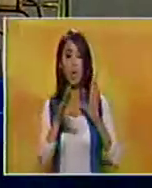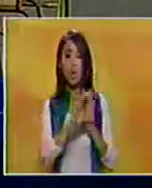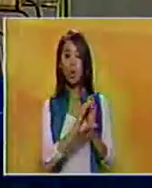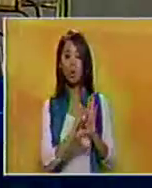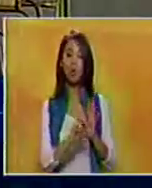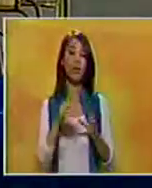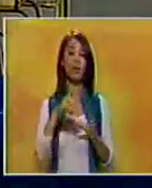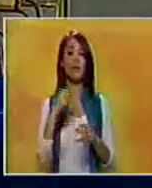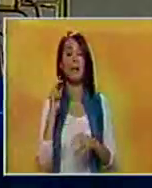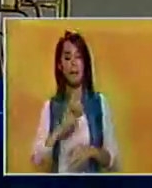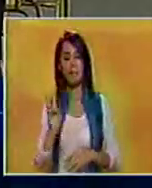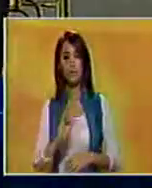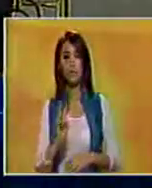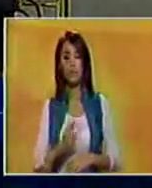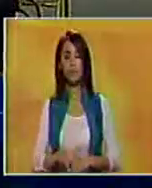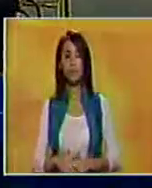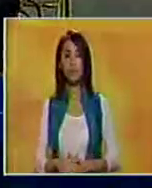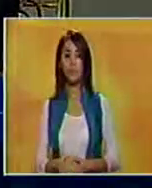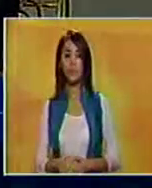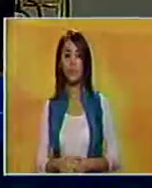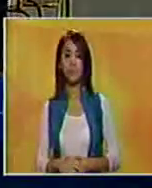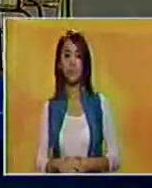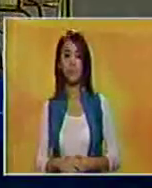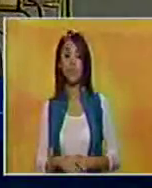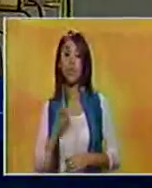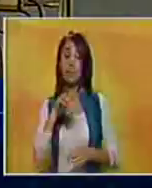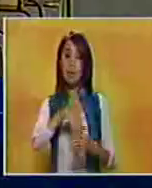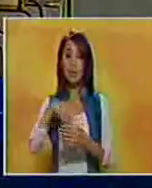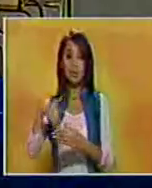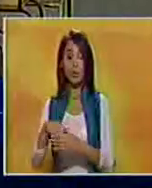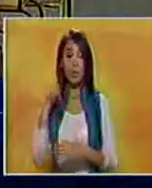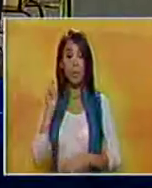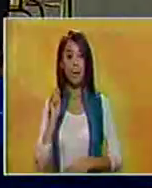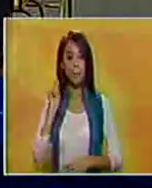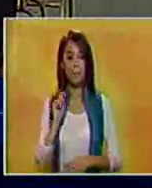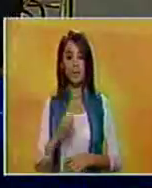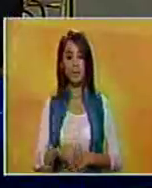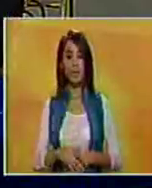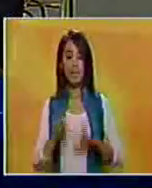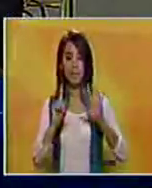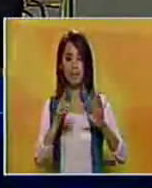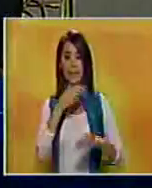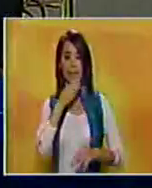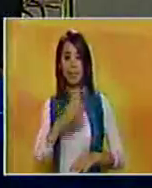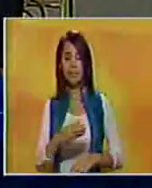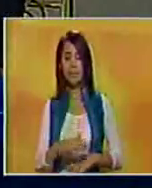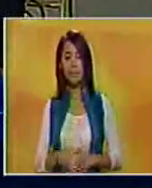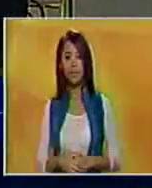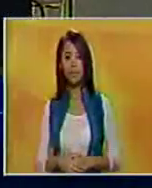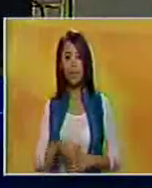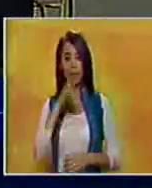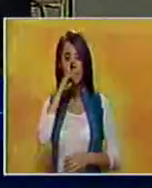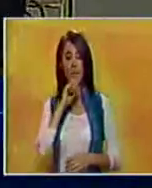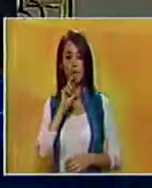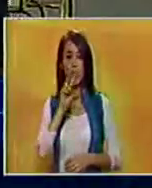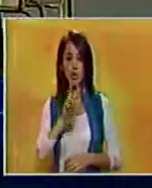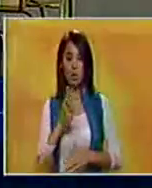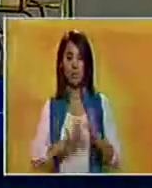de la República Bolivariana de Venezuela, y las elecciones parlamentarias del 6 de diciembre del año